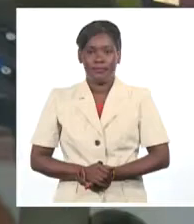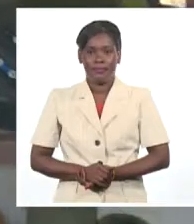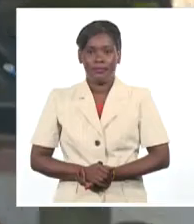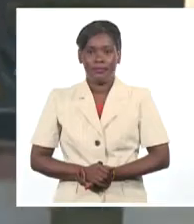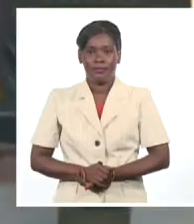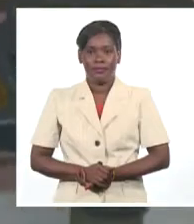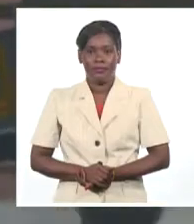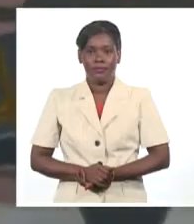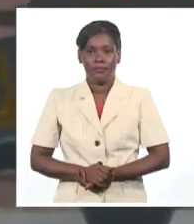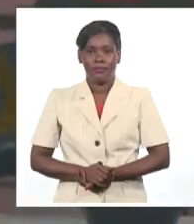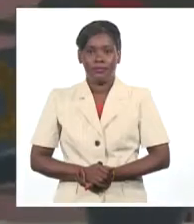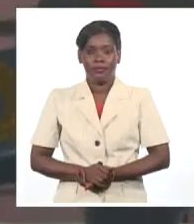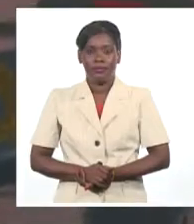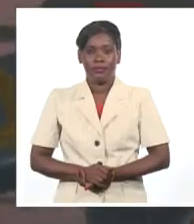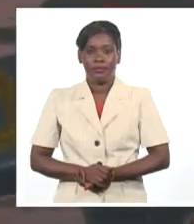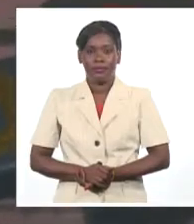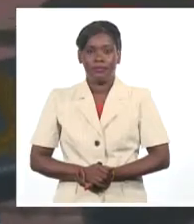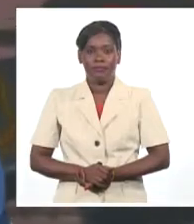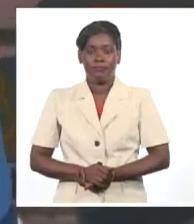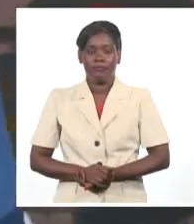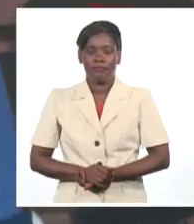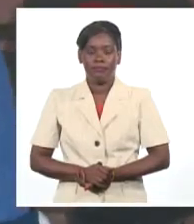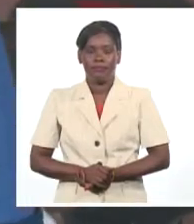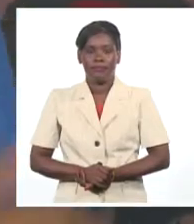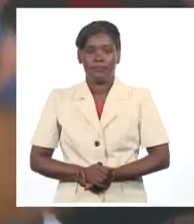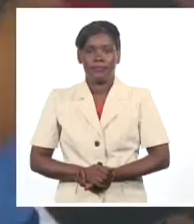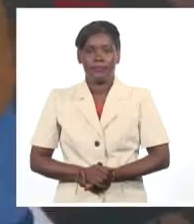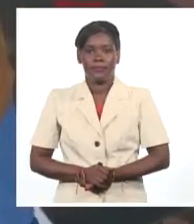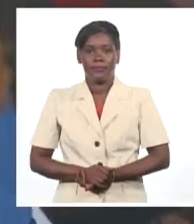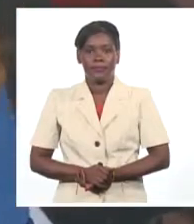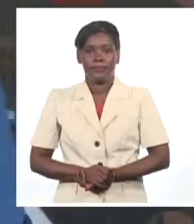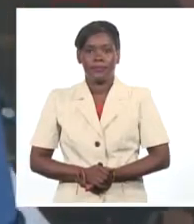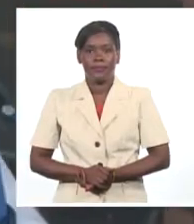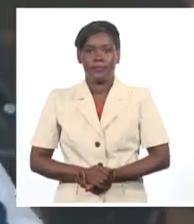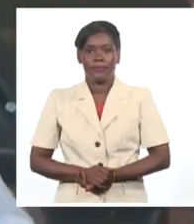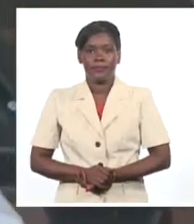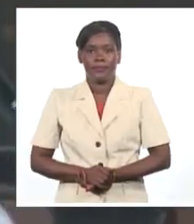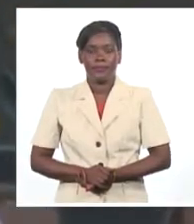Katiuska León, Sistema Informativo de la Televisión Cubana.